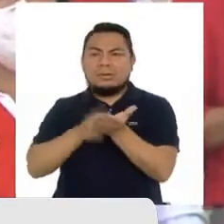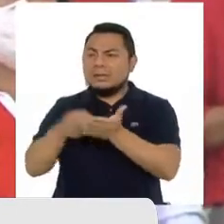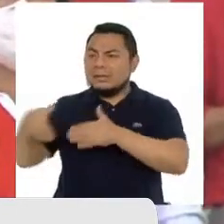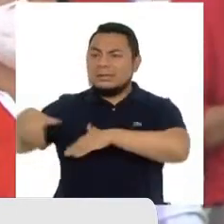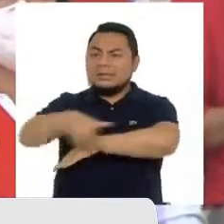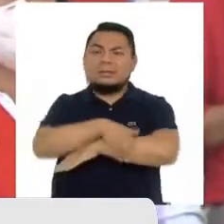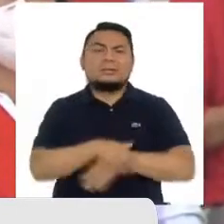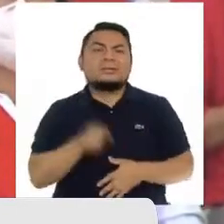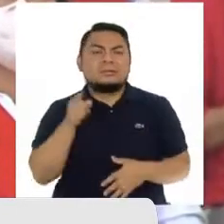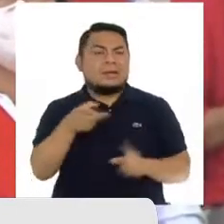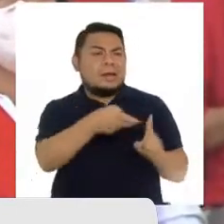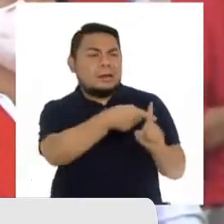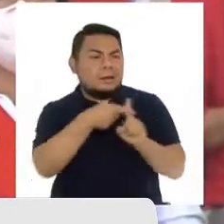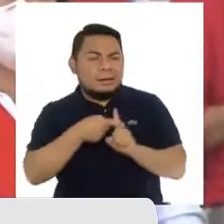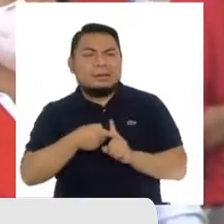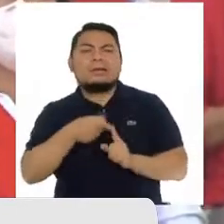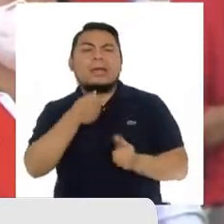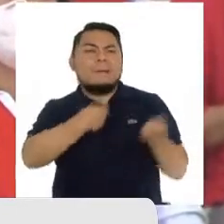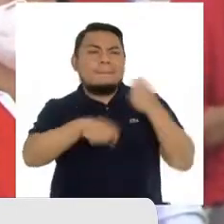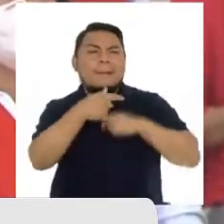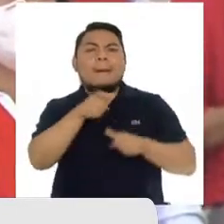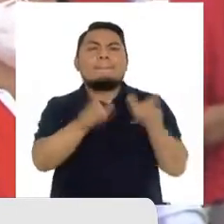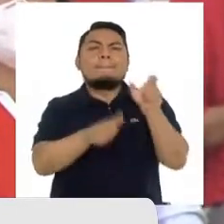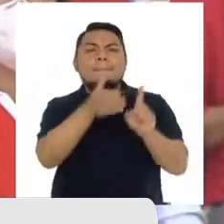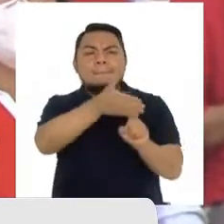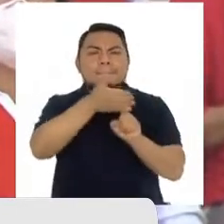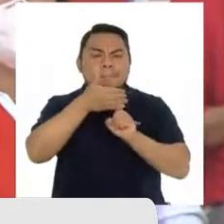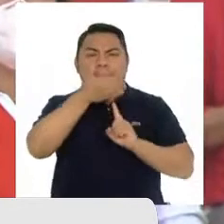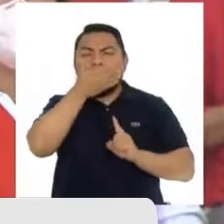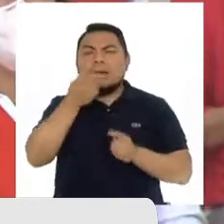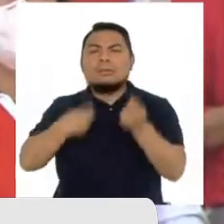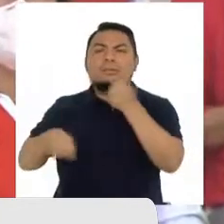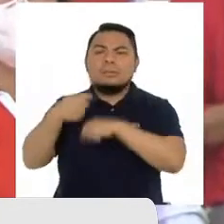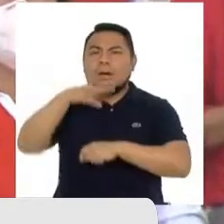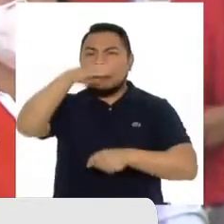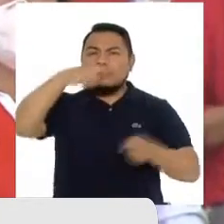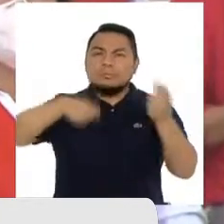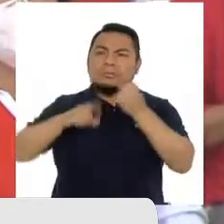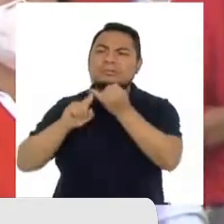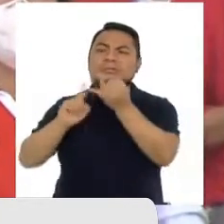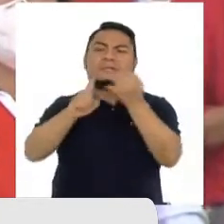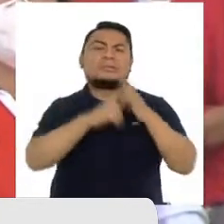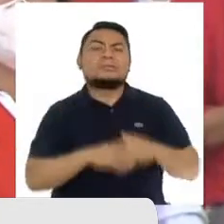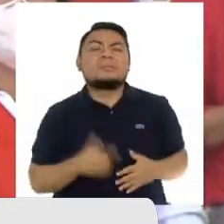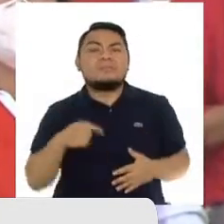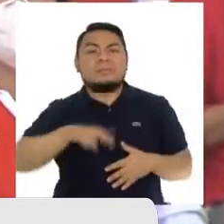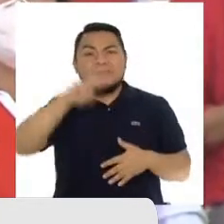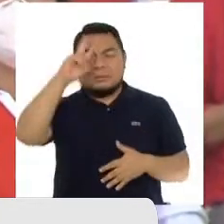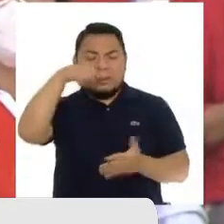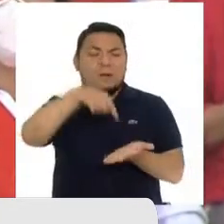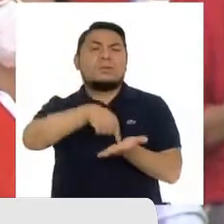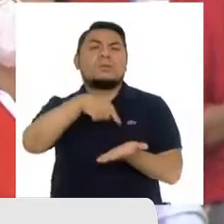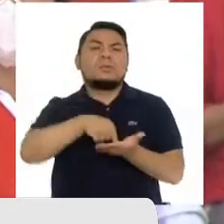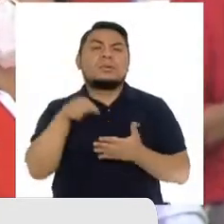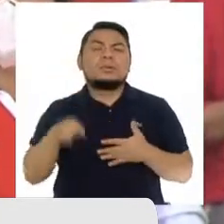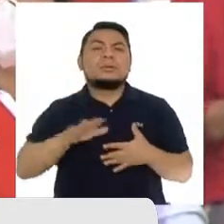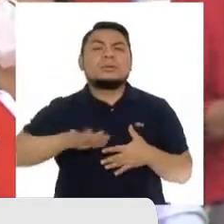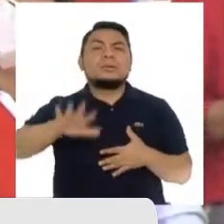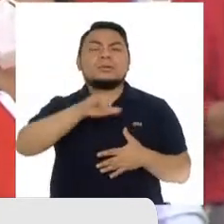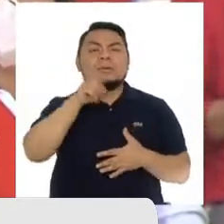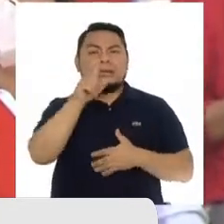sicariato la trata de personas y el narcotráfico un país endeudado con el capital